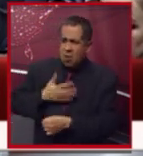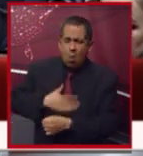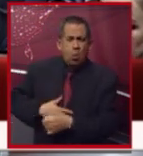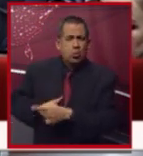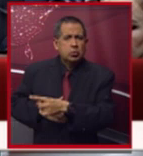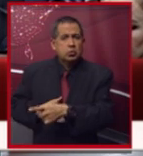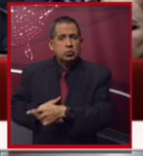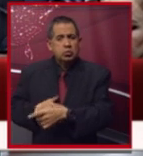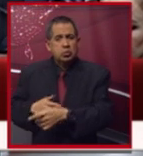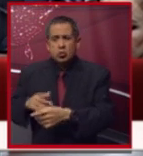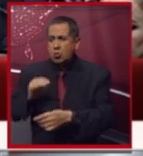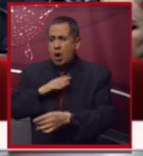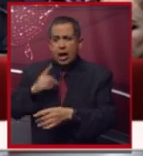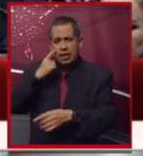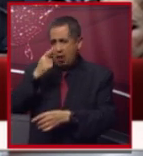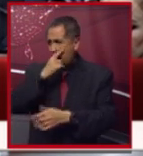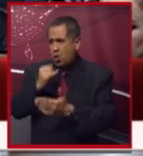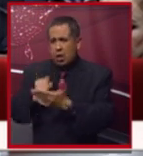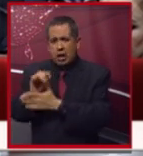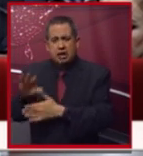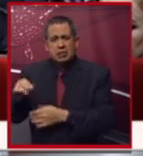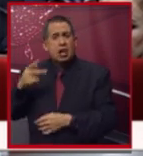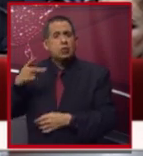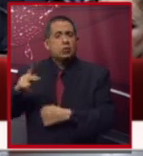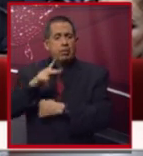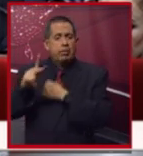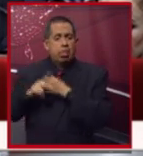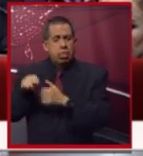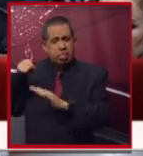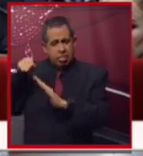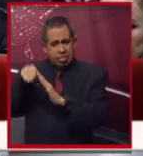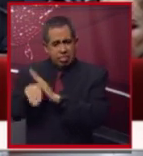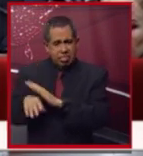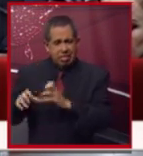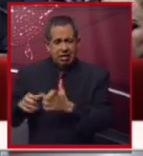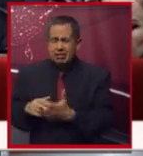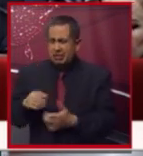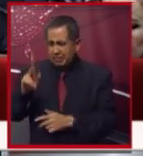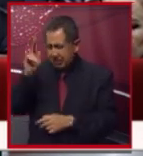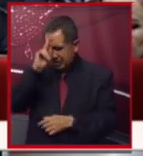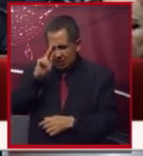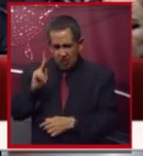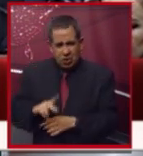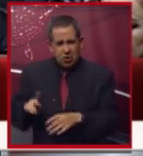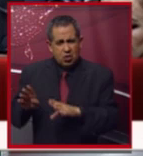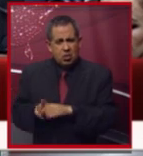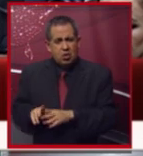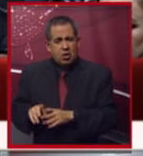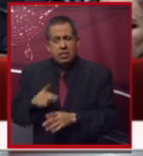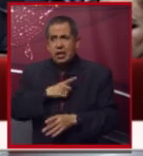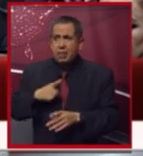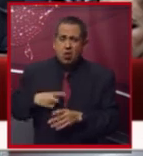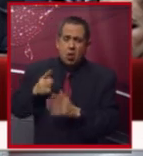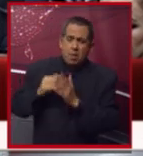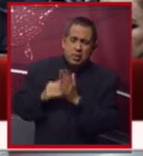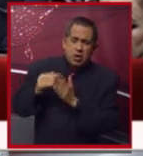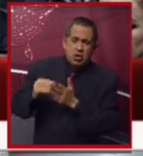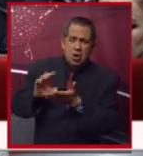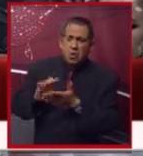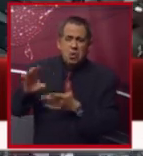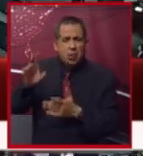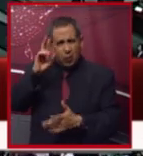y antidemocráticas, que tiene a su país en una hiperinflación de más de